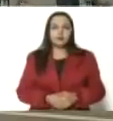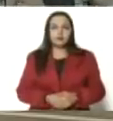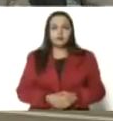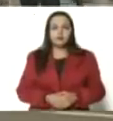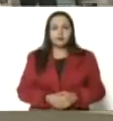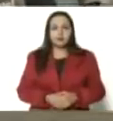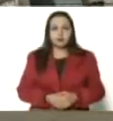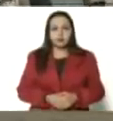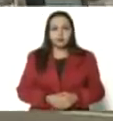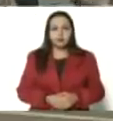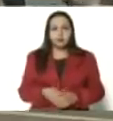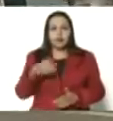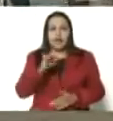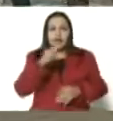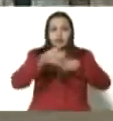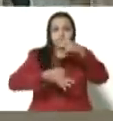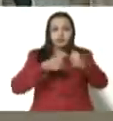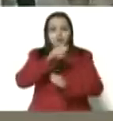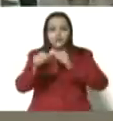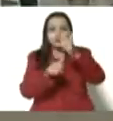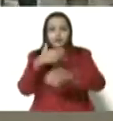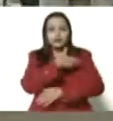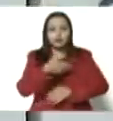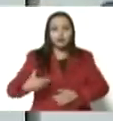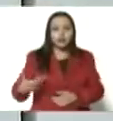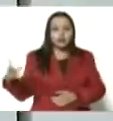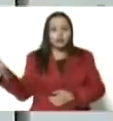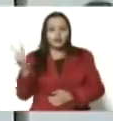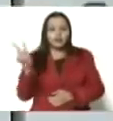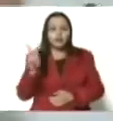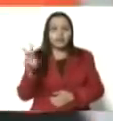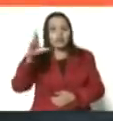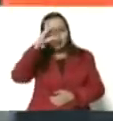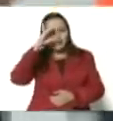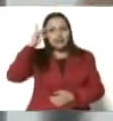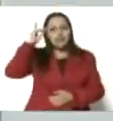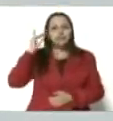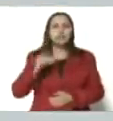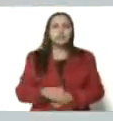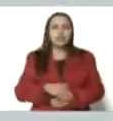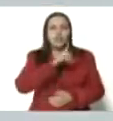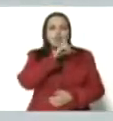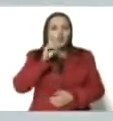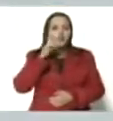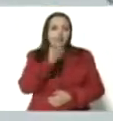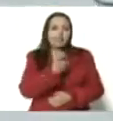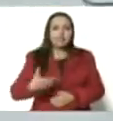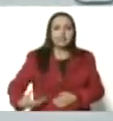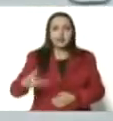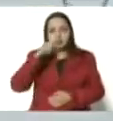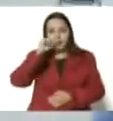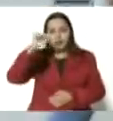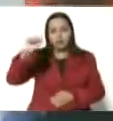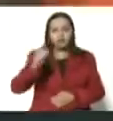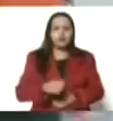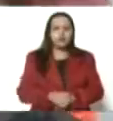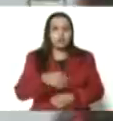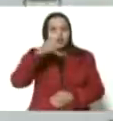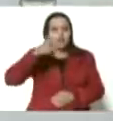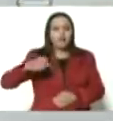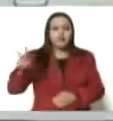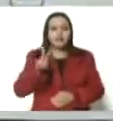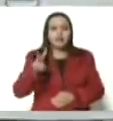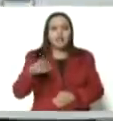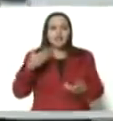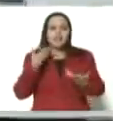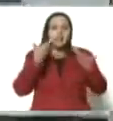Han sido las declaraciones de la vicepresidenta de la República, Delcy Rodríguez, en nombre del presidente Nicolás Maduro Moros y pueblo venezolano. Daba